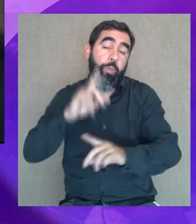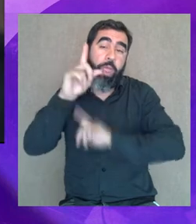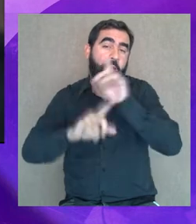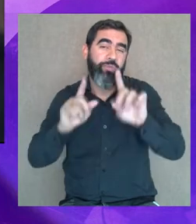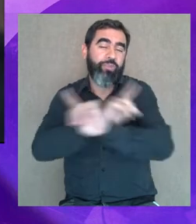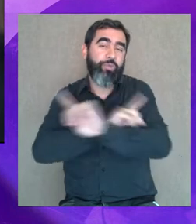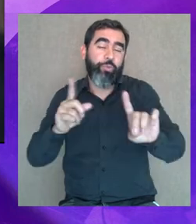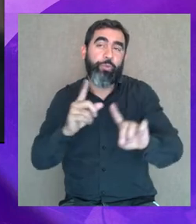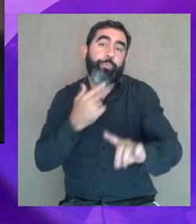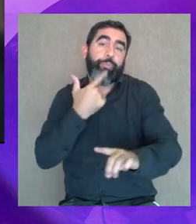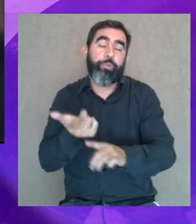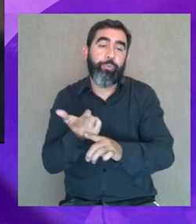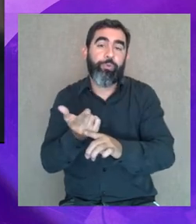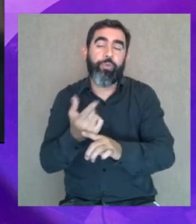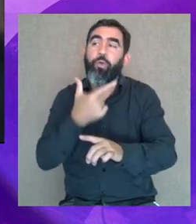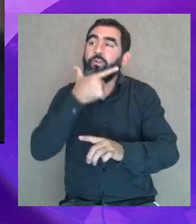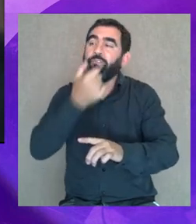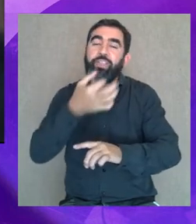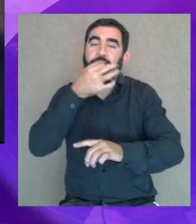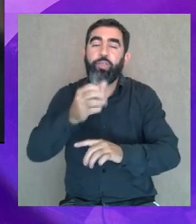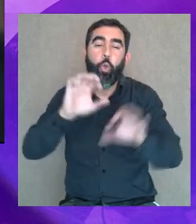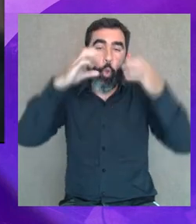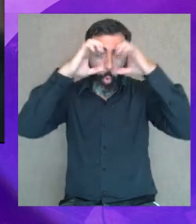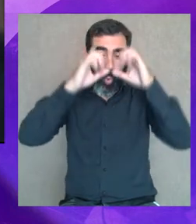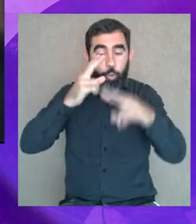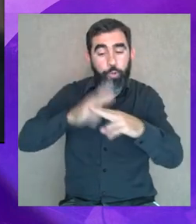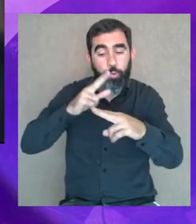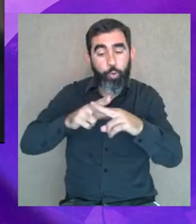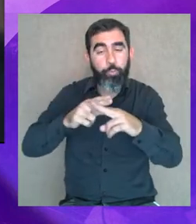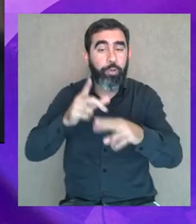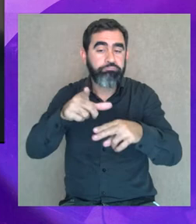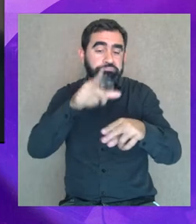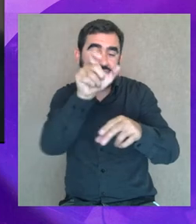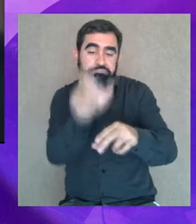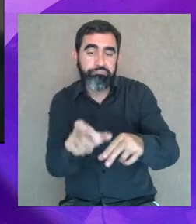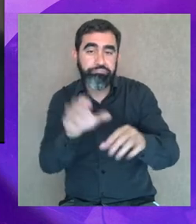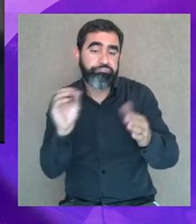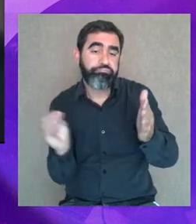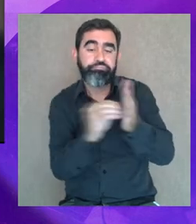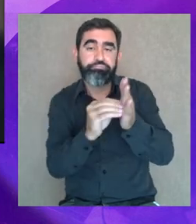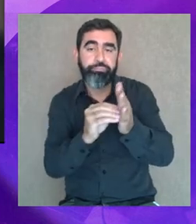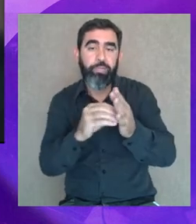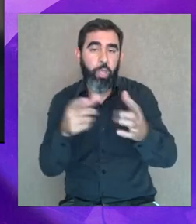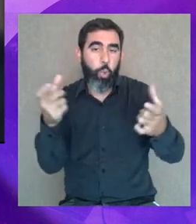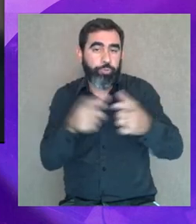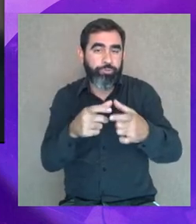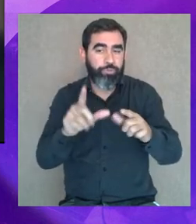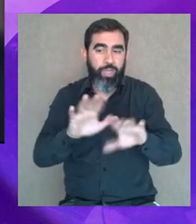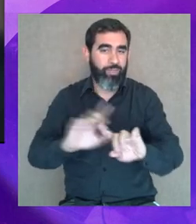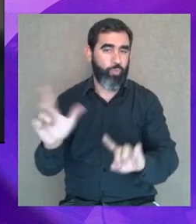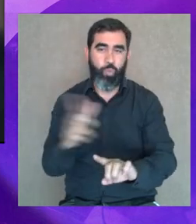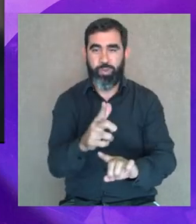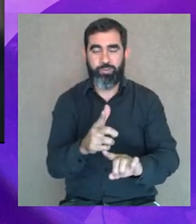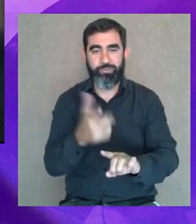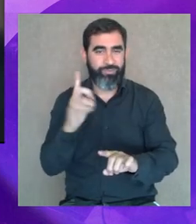no es uno ponen algo tan simple como poner en google el nombre es decir por las mujeres que integran el consejo y eso no